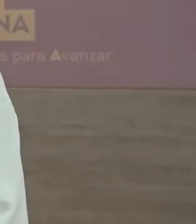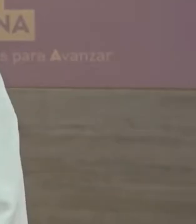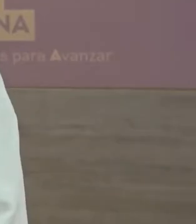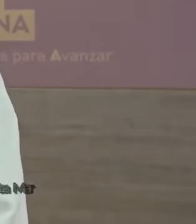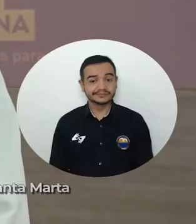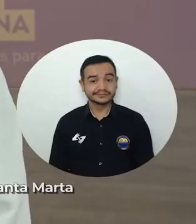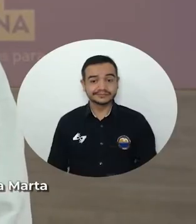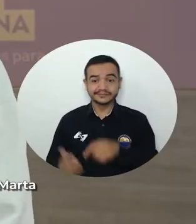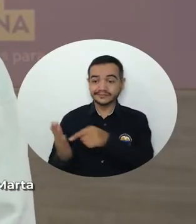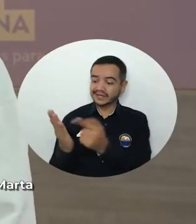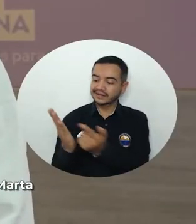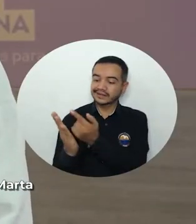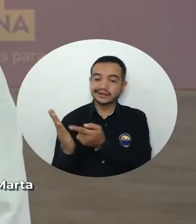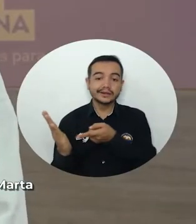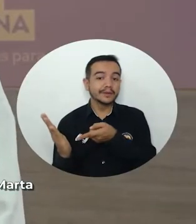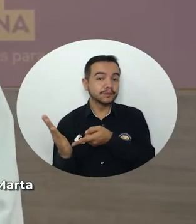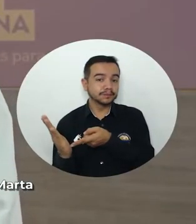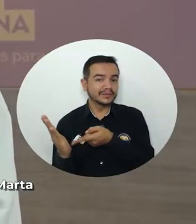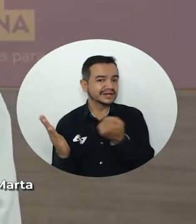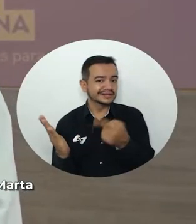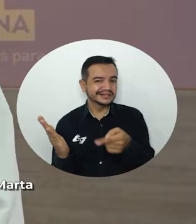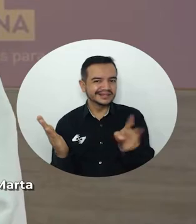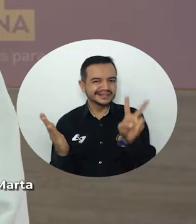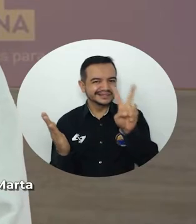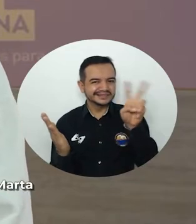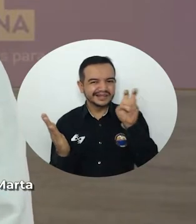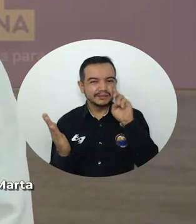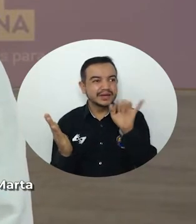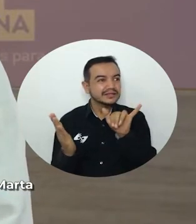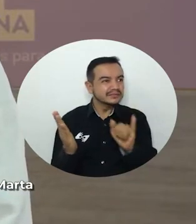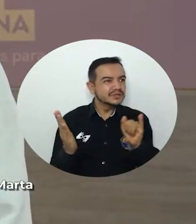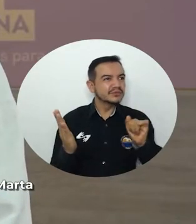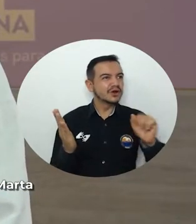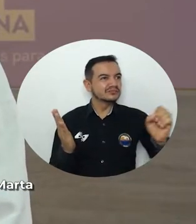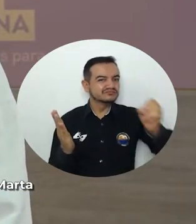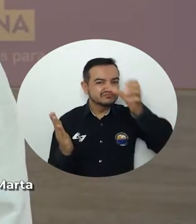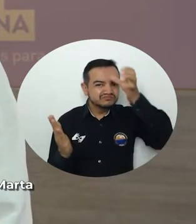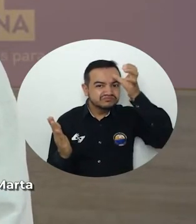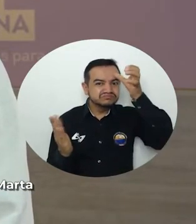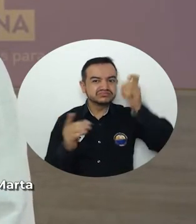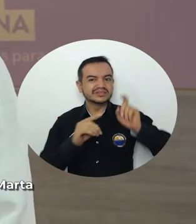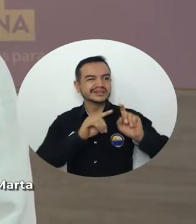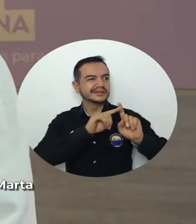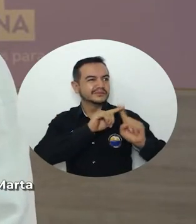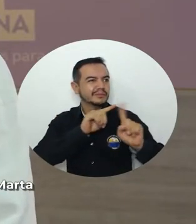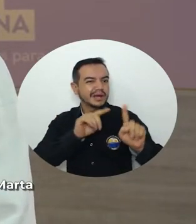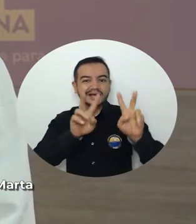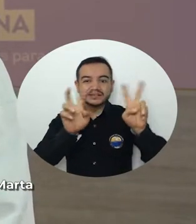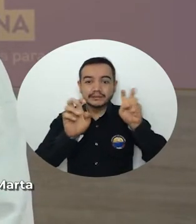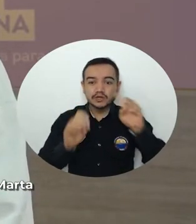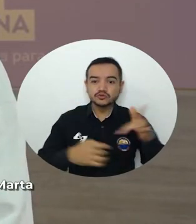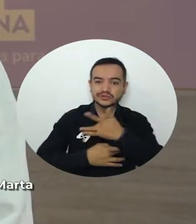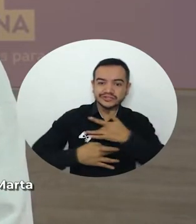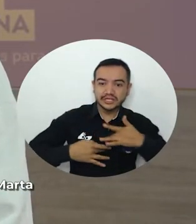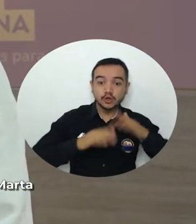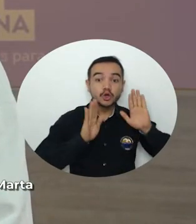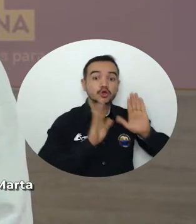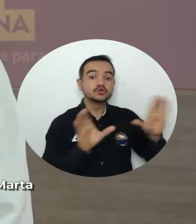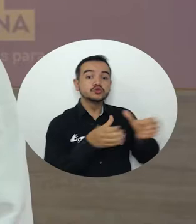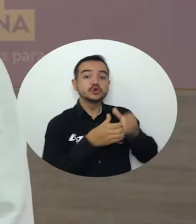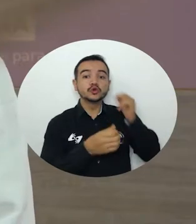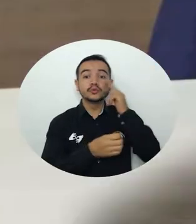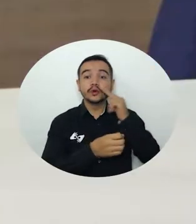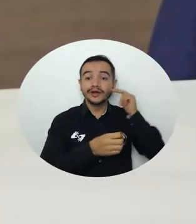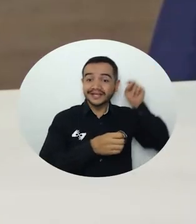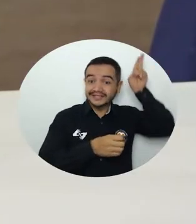El libro más que todo trata lo que es lo que se ha recogido, el conocimiento, algunos conocimientos de la salud de las comunidades